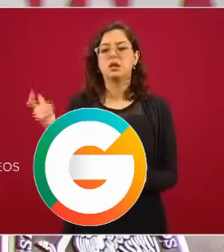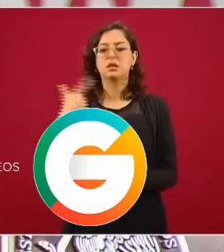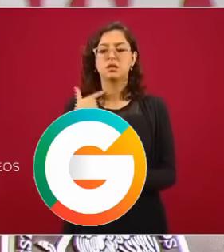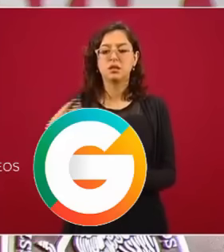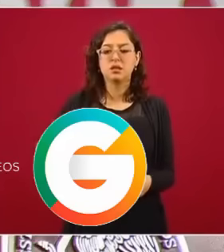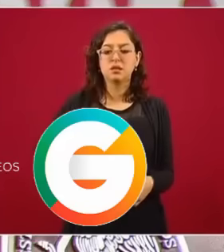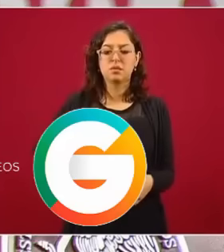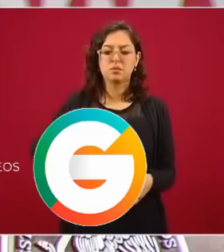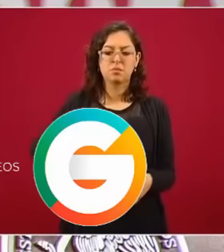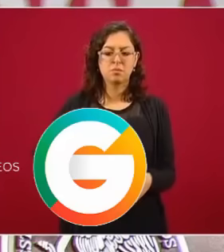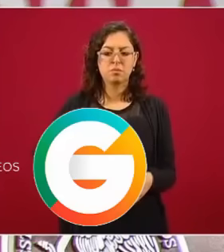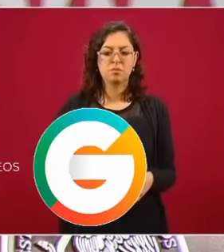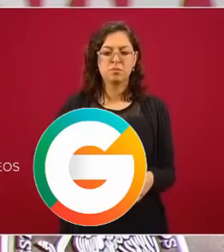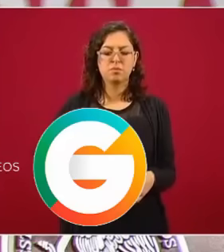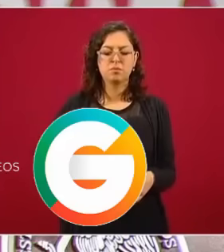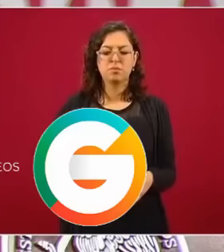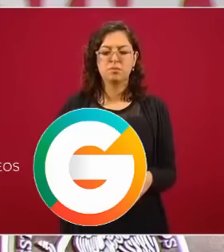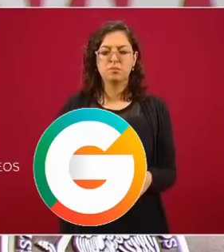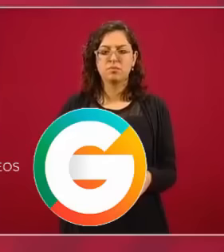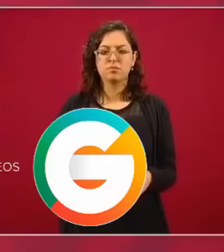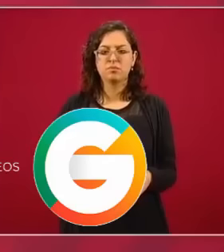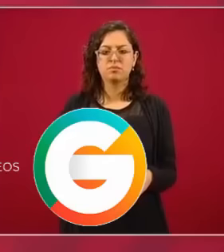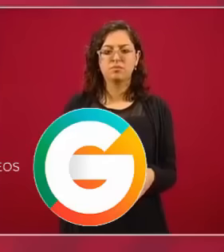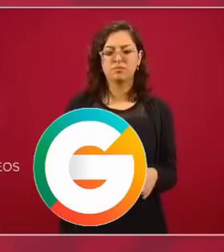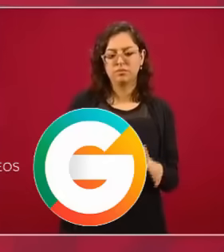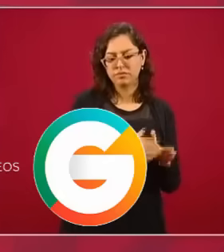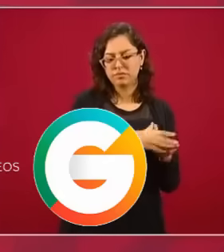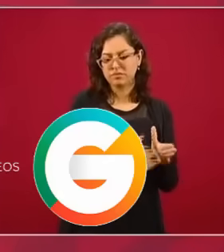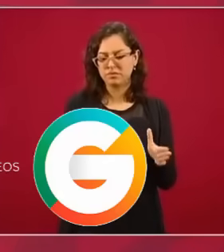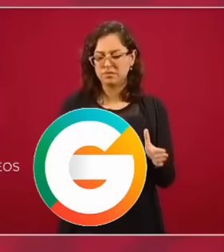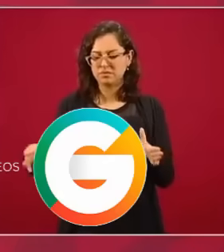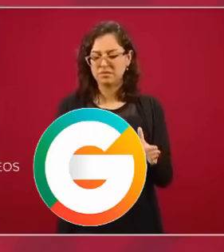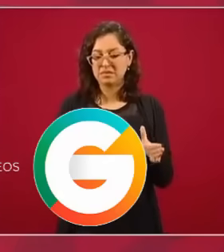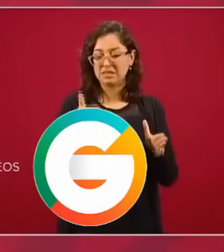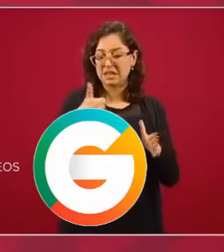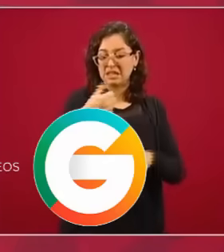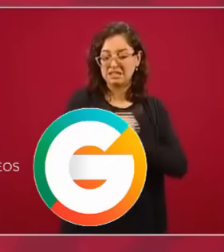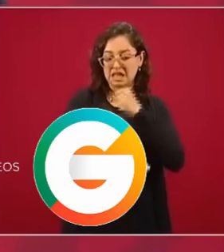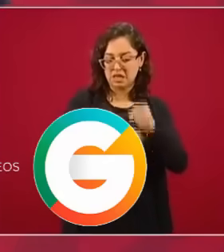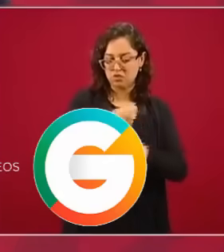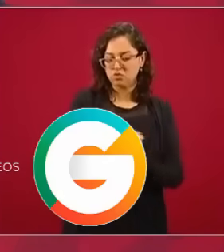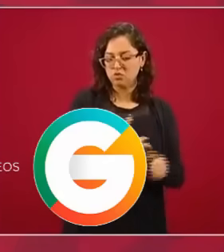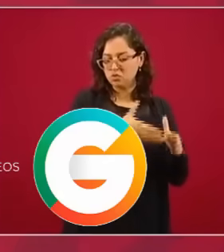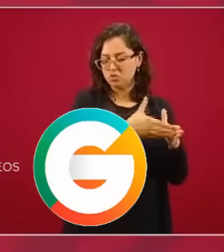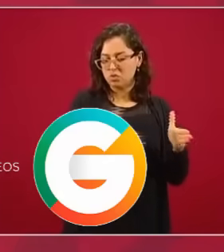que el nivel de letalidad